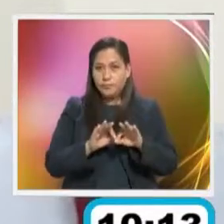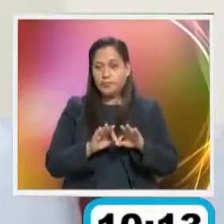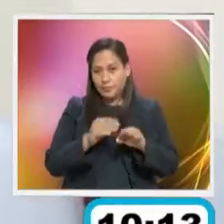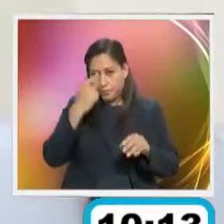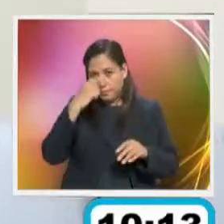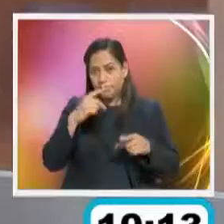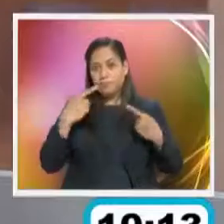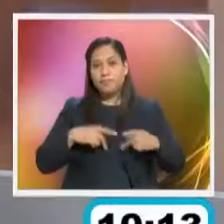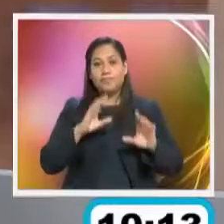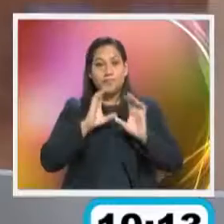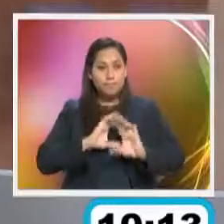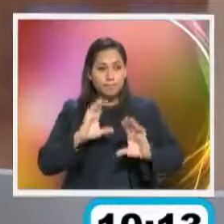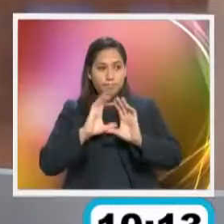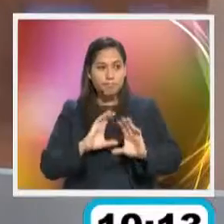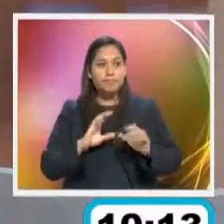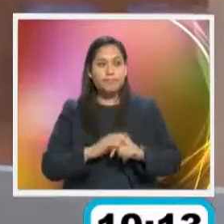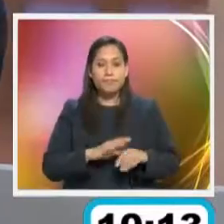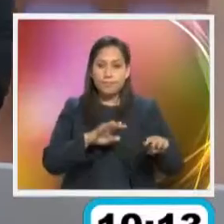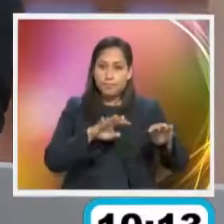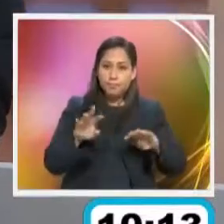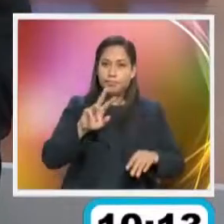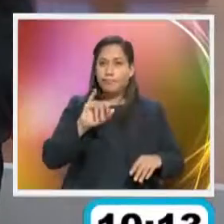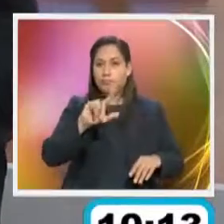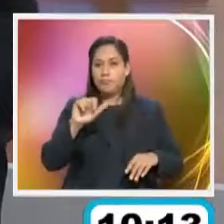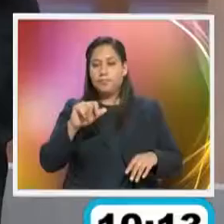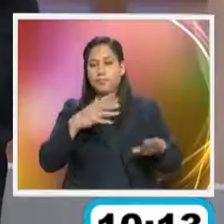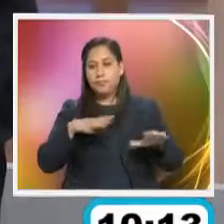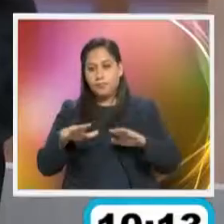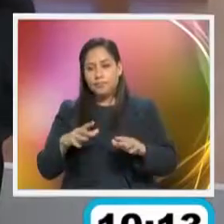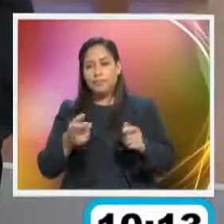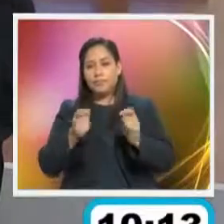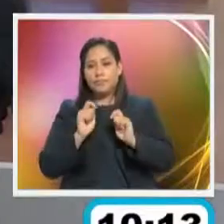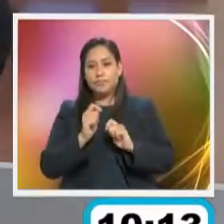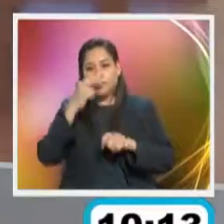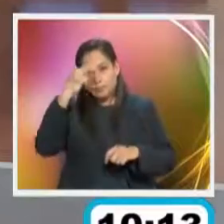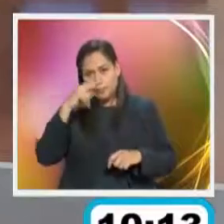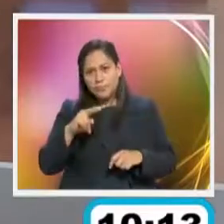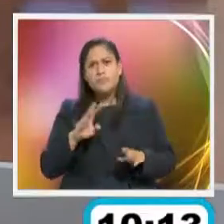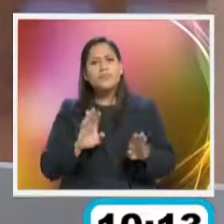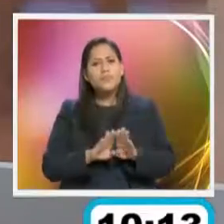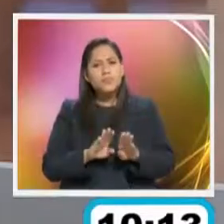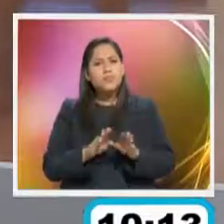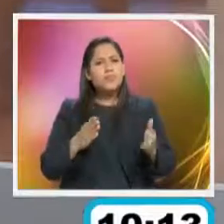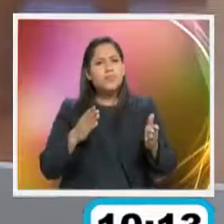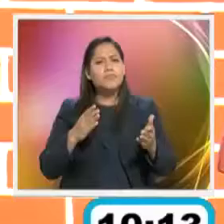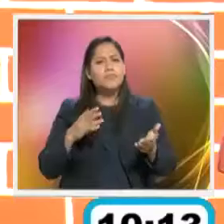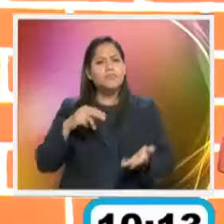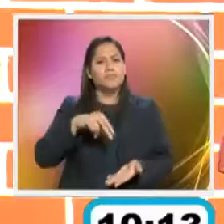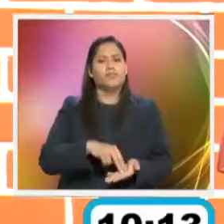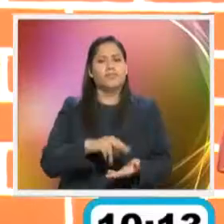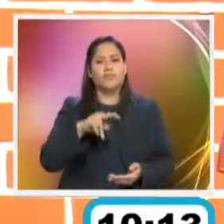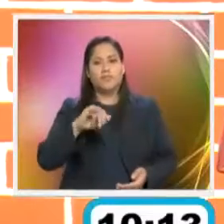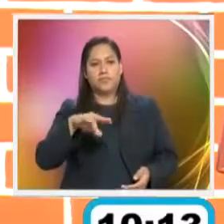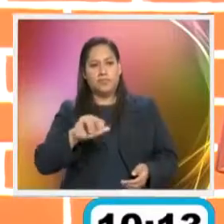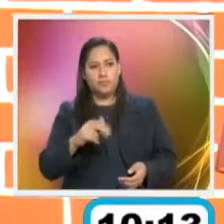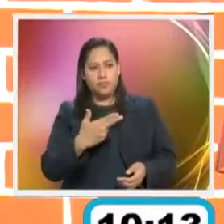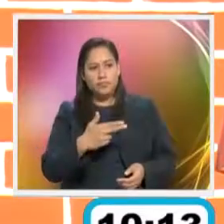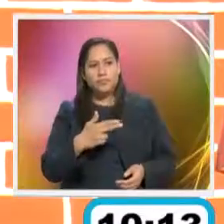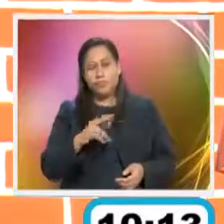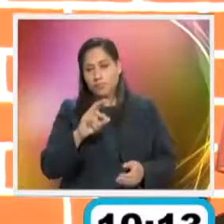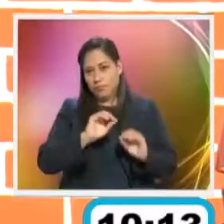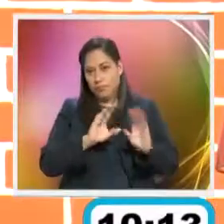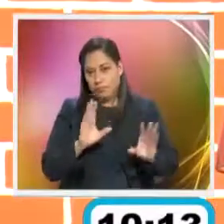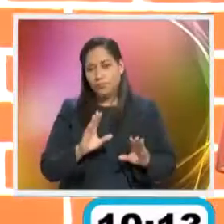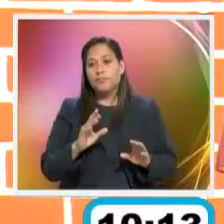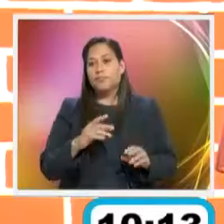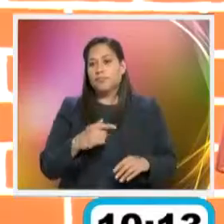Creo yo, para un cantante, Viña del Mar y representando a México. ¿Cómo llegas ahí, Nina? Sí, definitivo, ha sido una